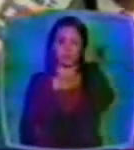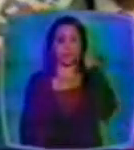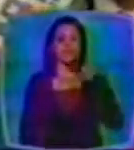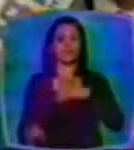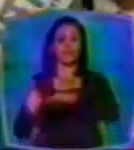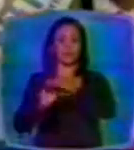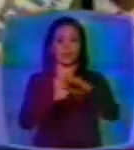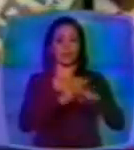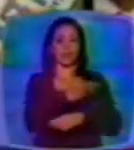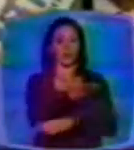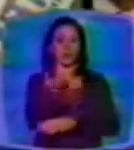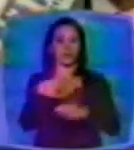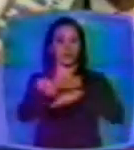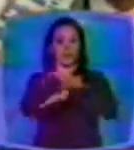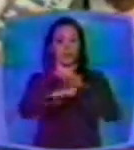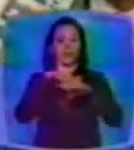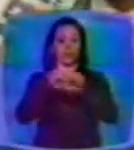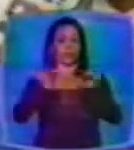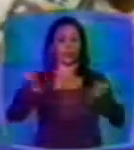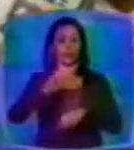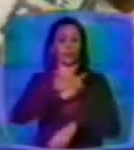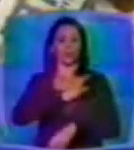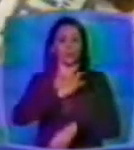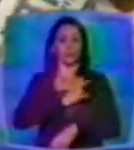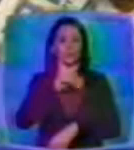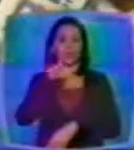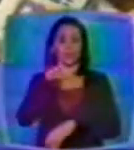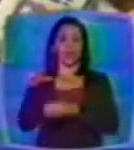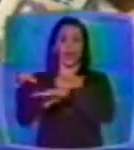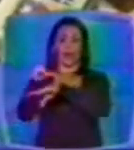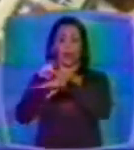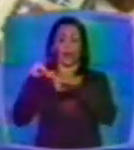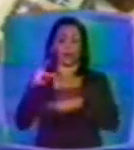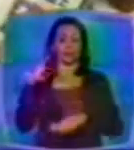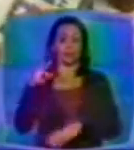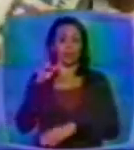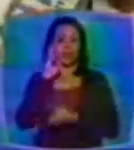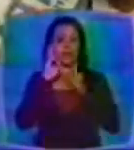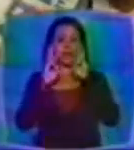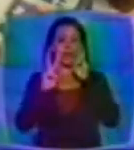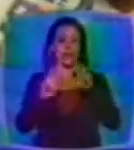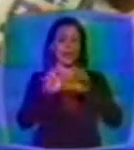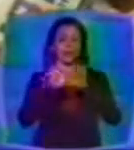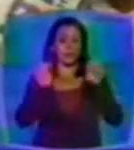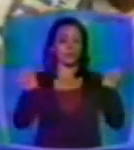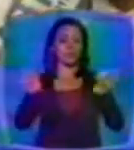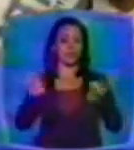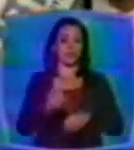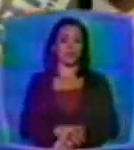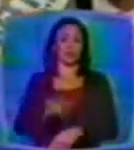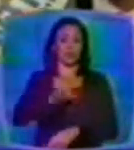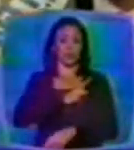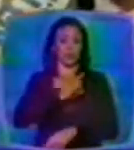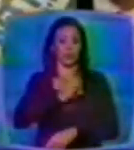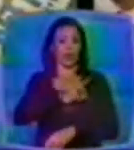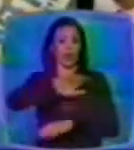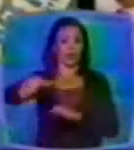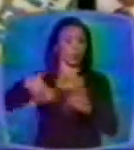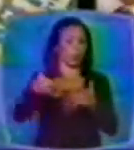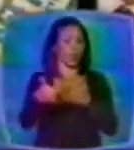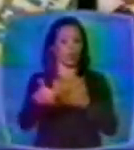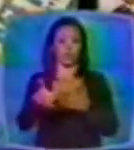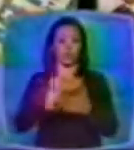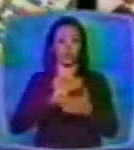Entonces el llamado es a usted, ministro de Educación Universitaria, es al Ejecutivo. Tienen que mirar a la educación, a las universidades, a